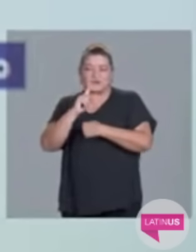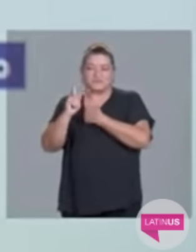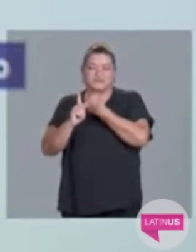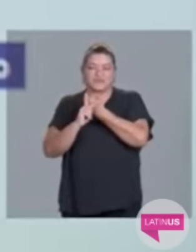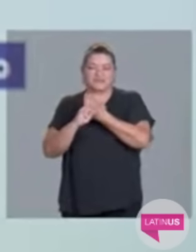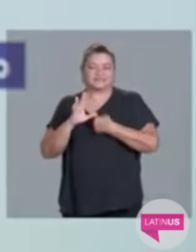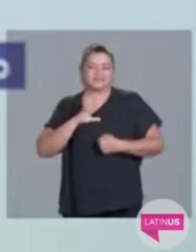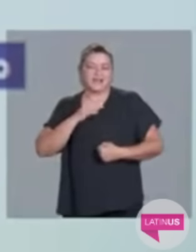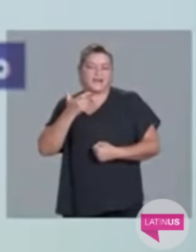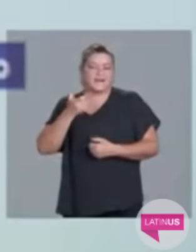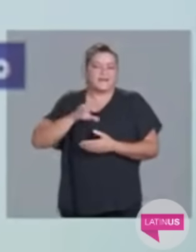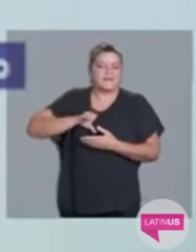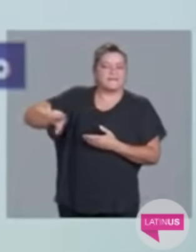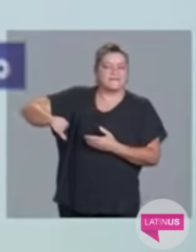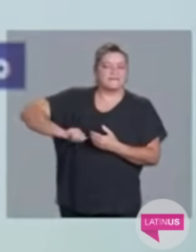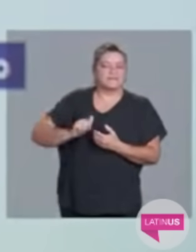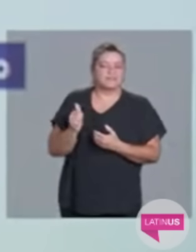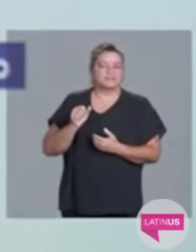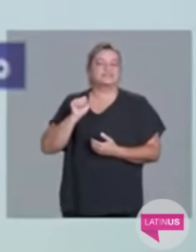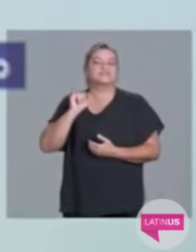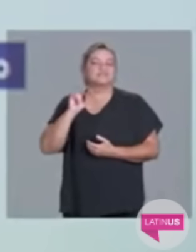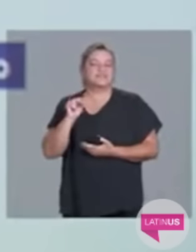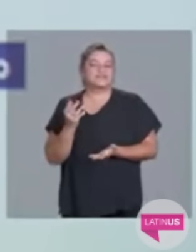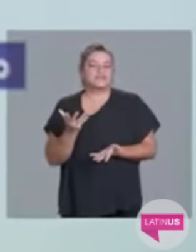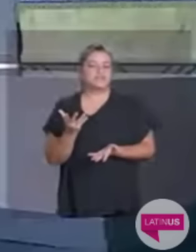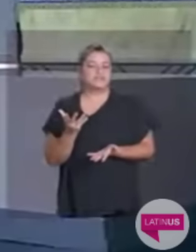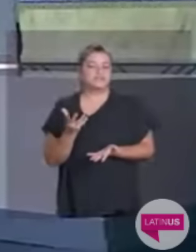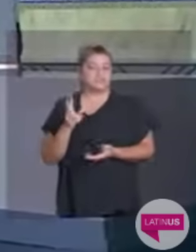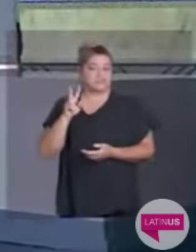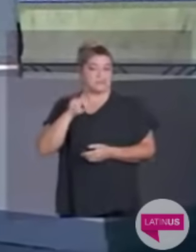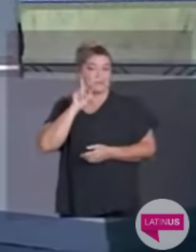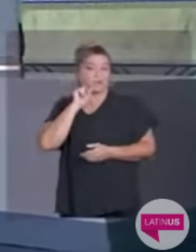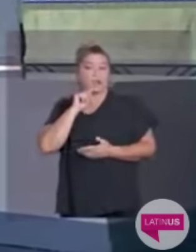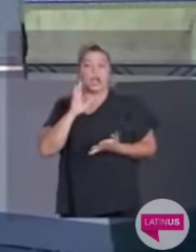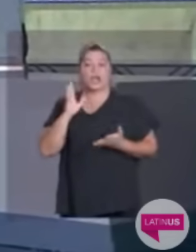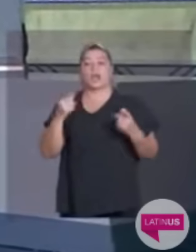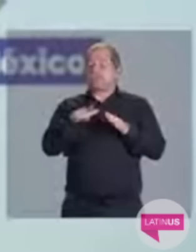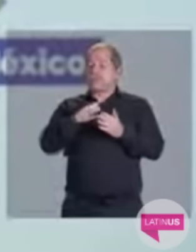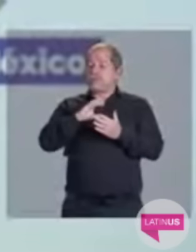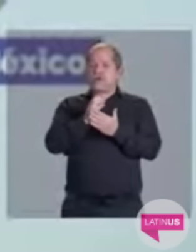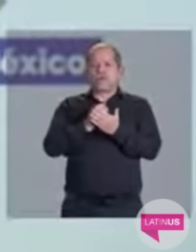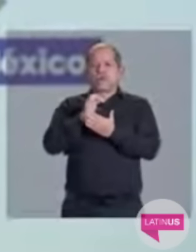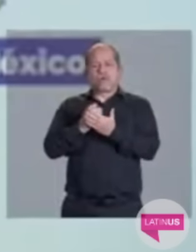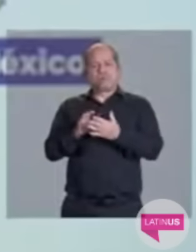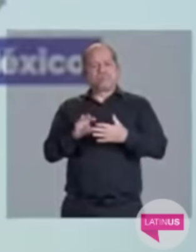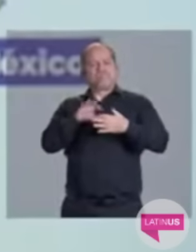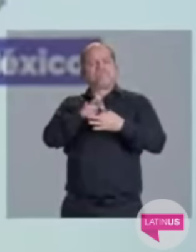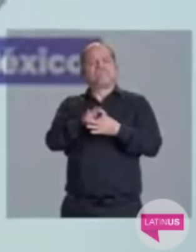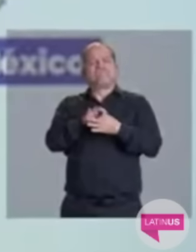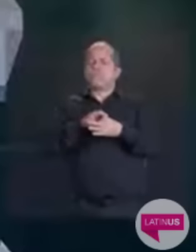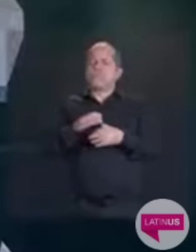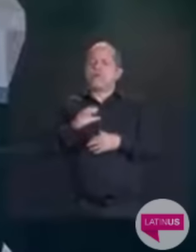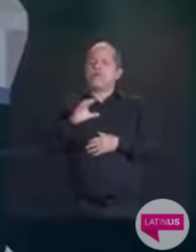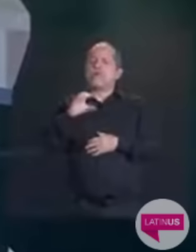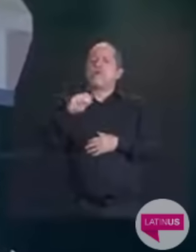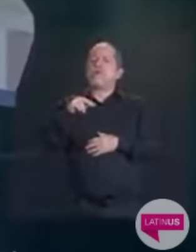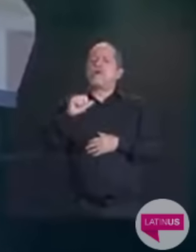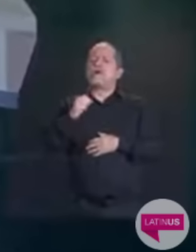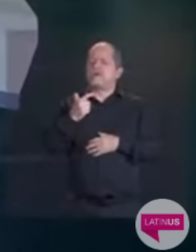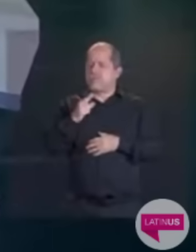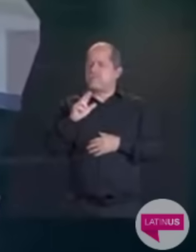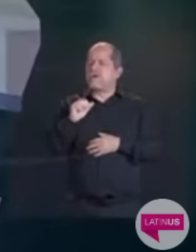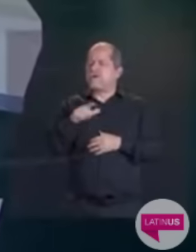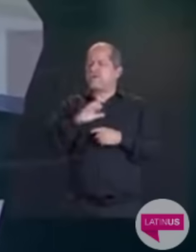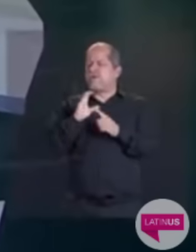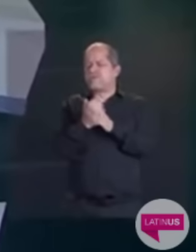que era el falso al día siguiente salió con que a chuchita la bolsearon y que siempre sí mi familia es proba ha pagado